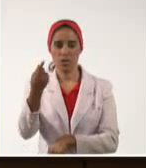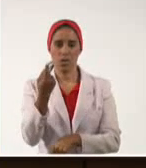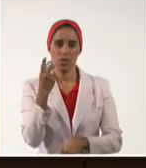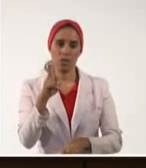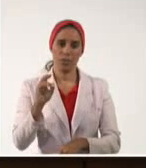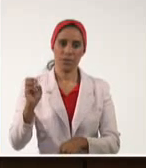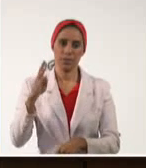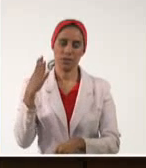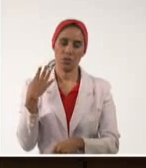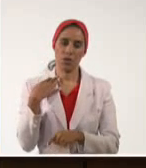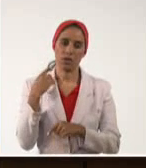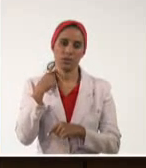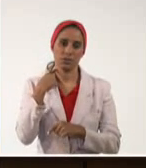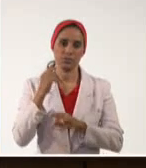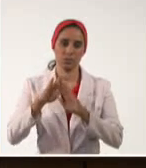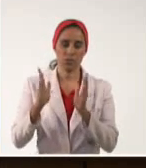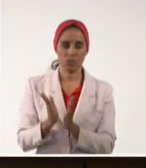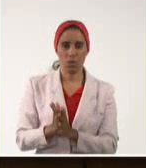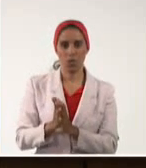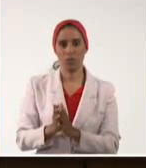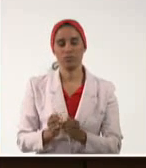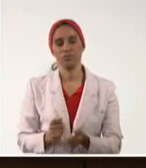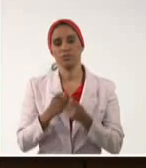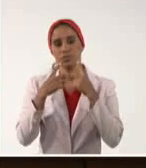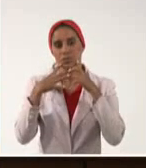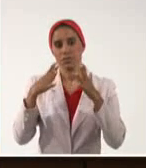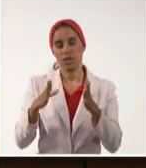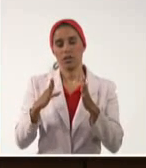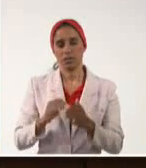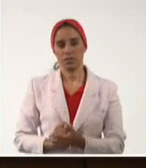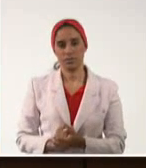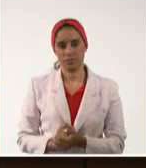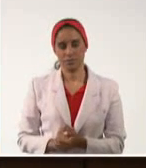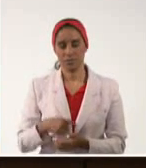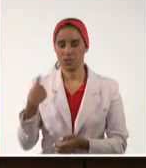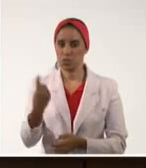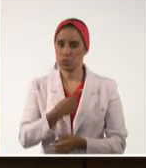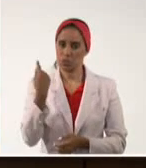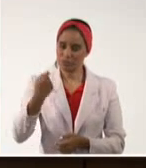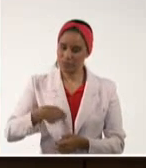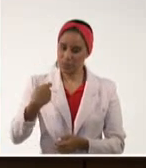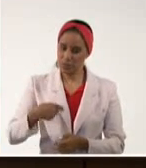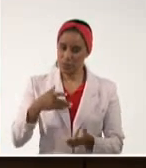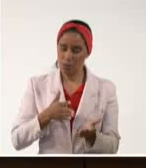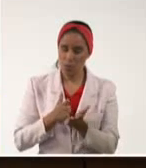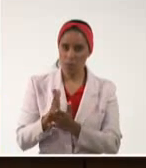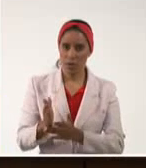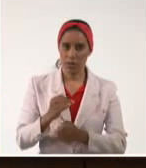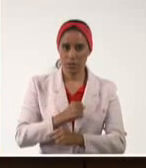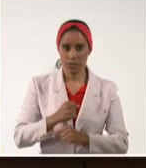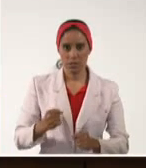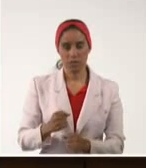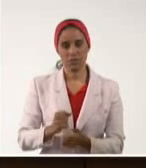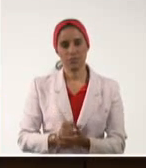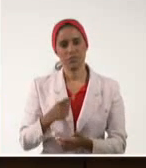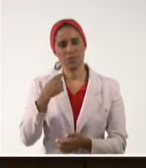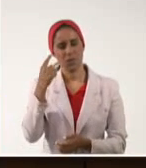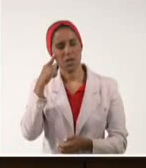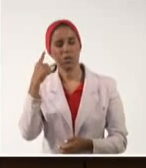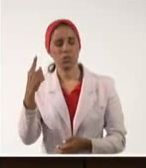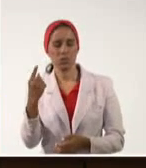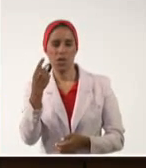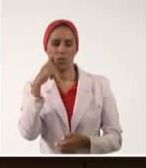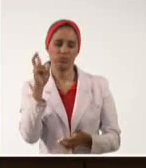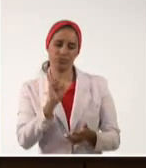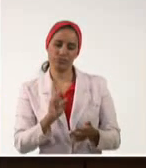abriendo puertas a la esperanza y a la prosperidad que nos debemos. He escuchado y leído en redes